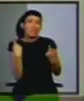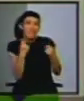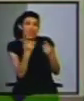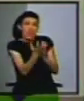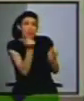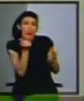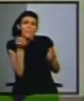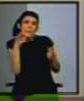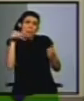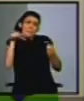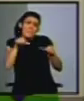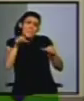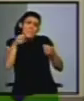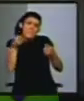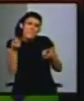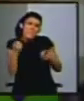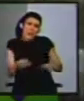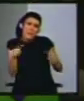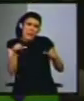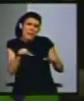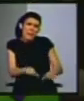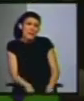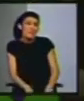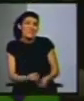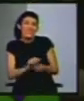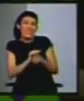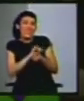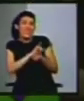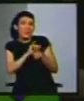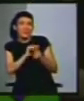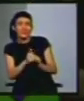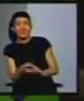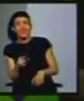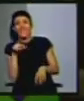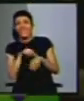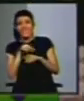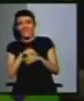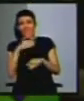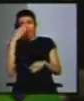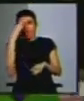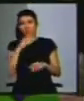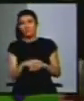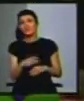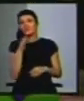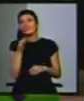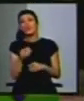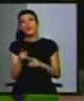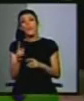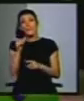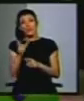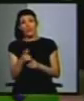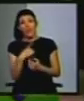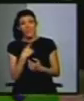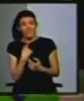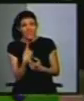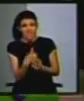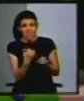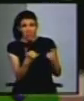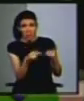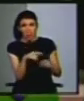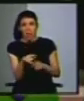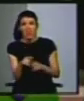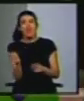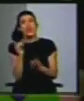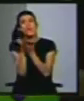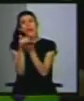grande. Pero ya uno ya pasa a ser un enfermo. Por eso te digo que el ludópata no planifica a largo plazo.